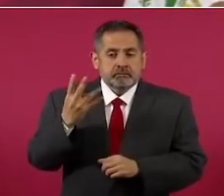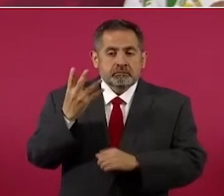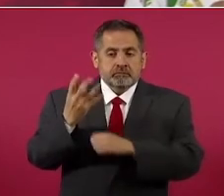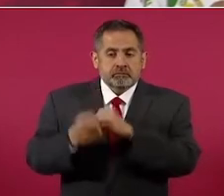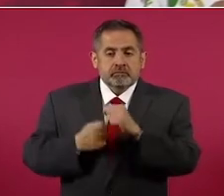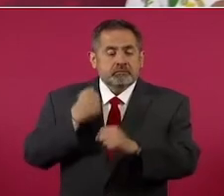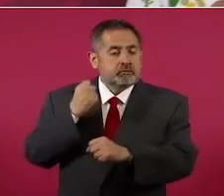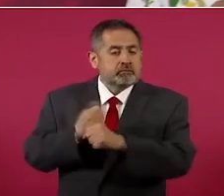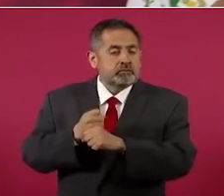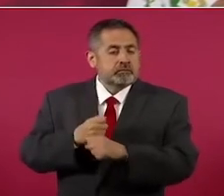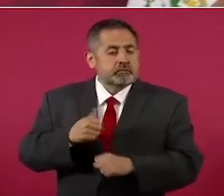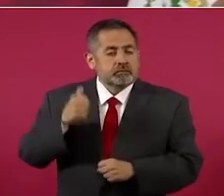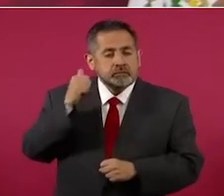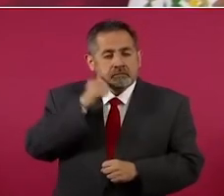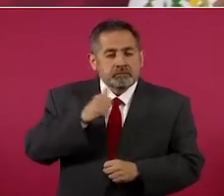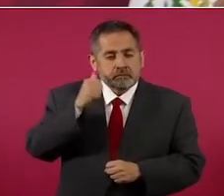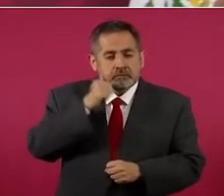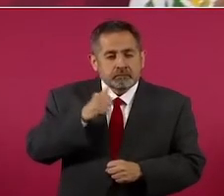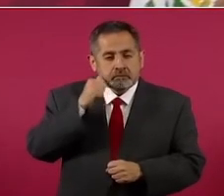siempre